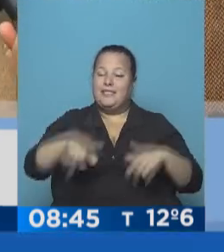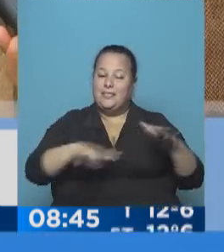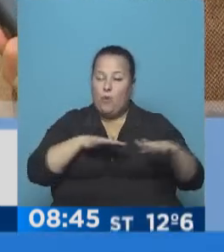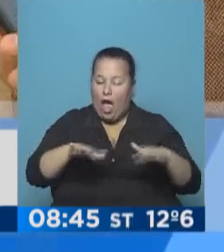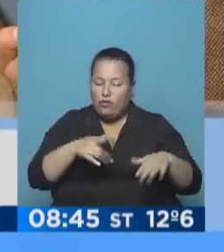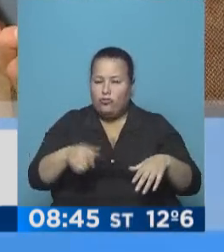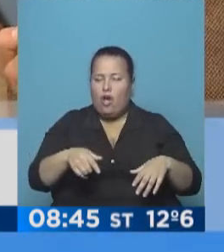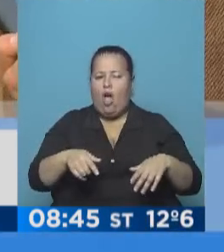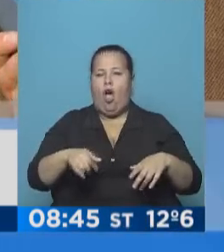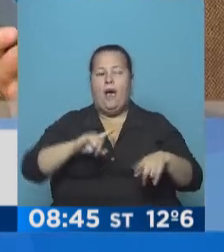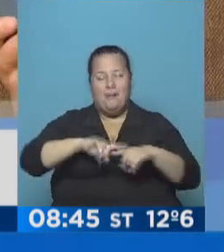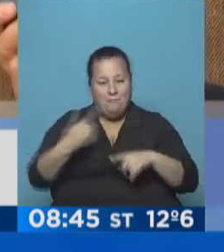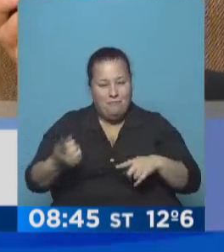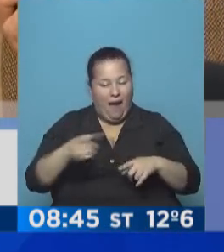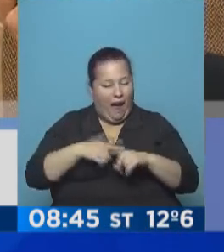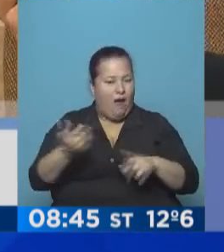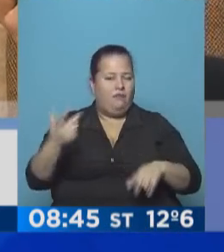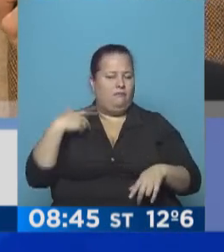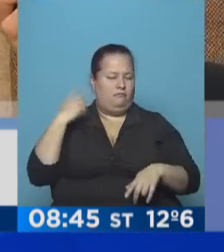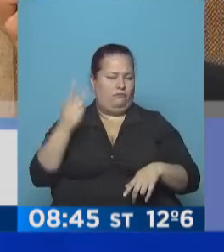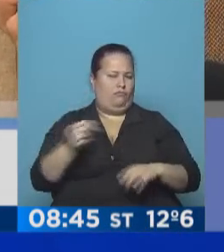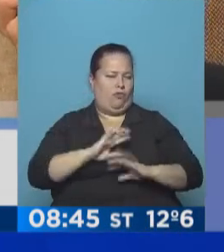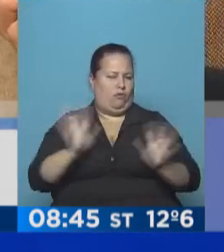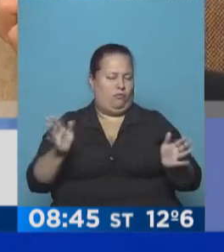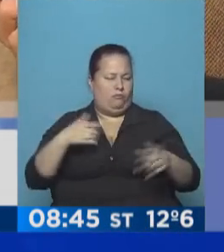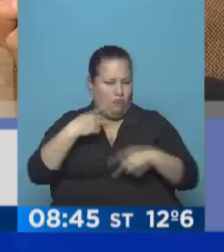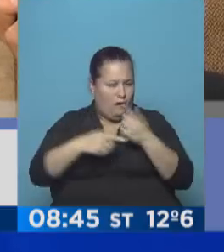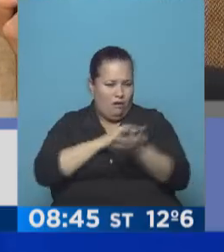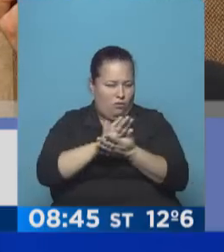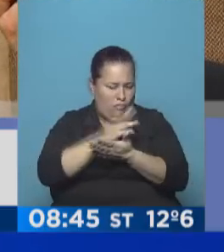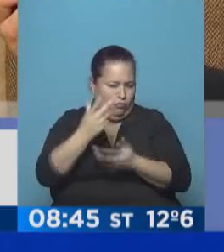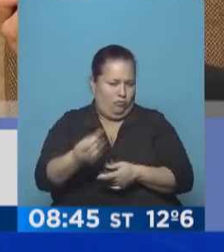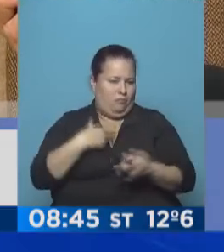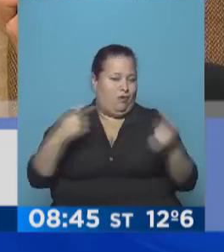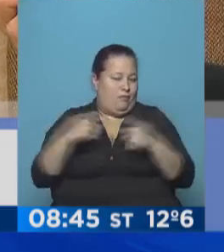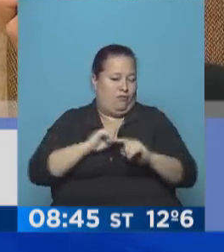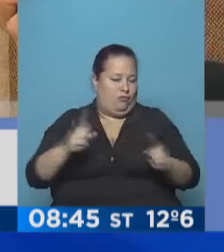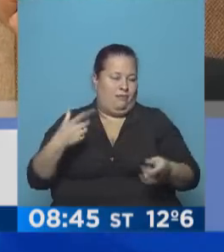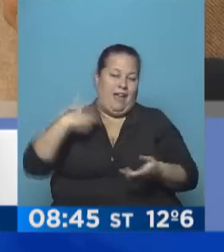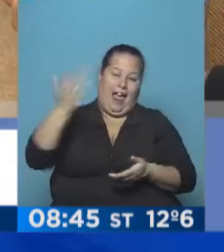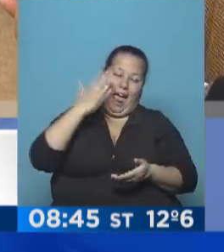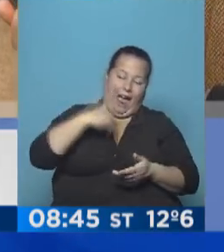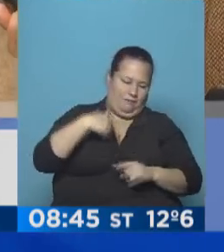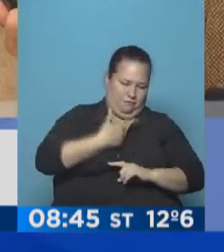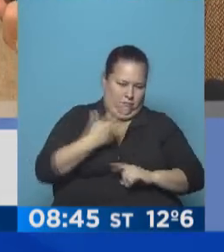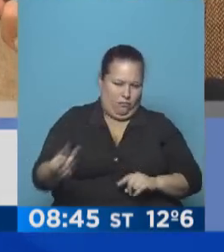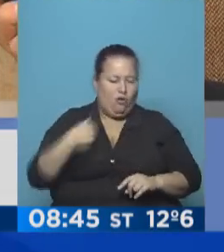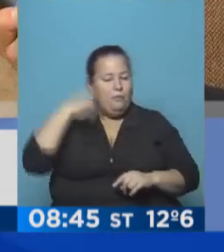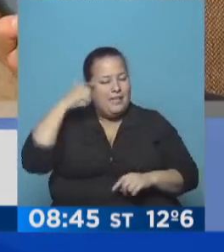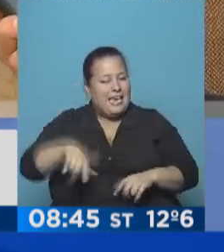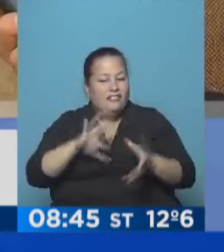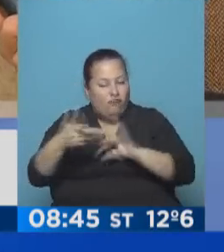situación de paro y medida de fuerza, nosotros no vamos a seguir dialogando, pues no nos vamos a dejar estacionar. Creemos que